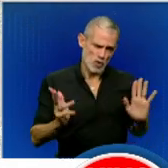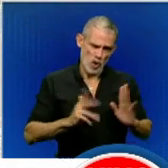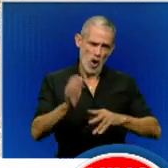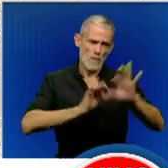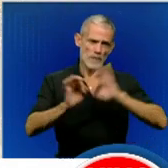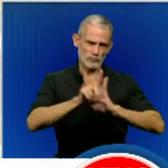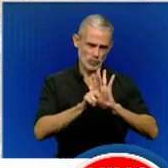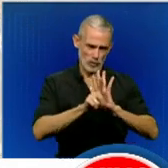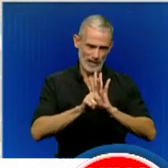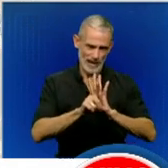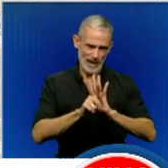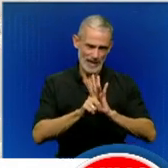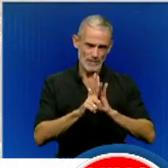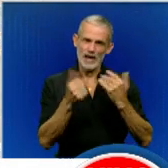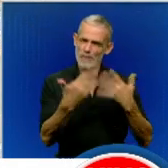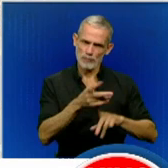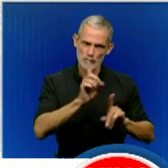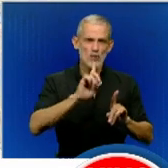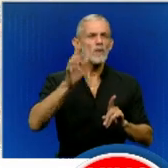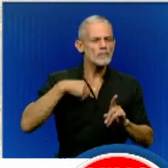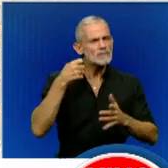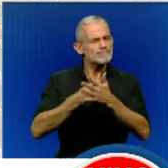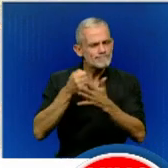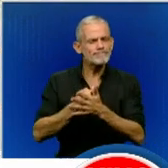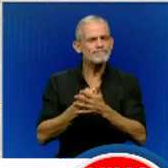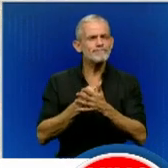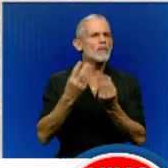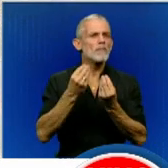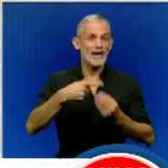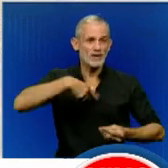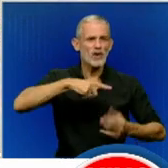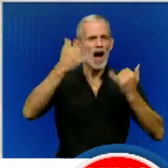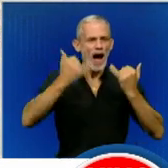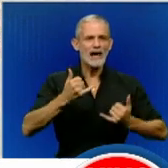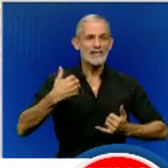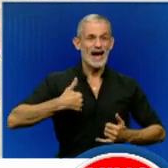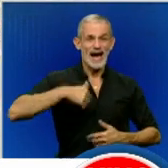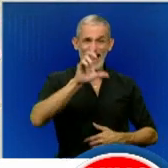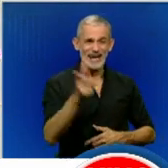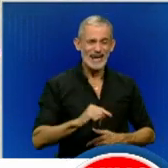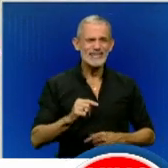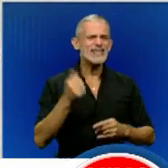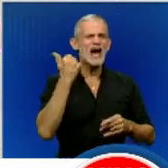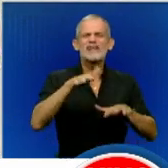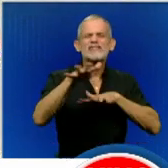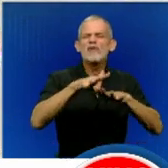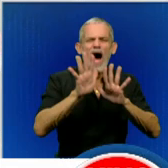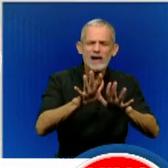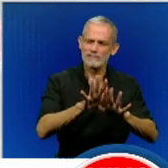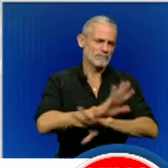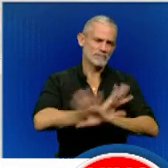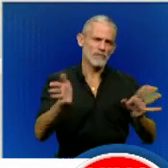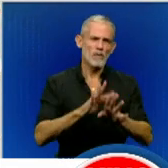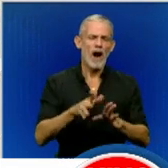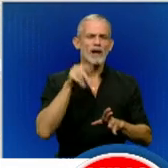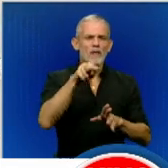este proyecto y vamos a seguir luchando para que tengamos un país que salga de la coyuntura que deje